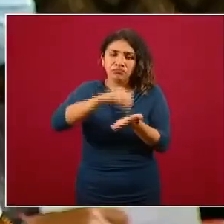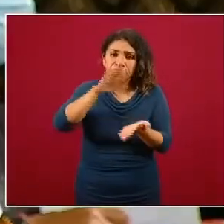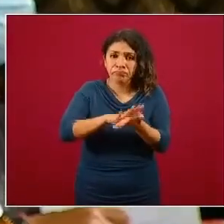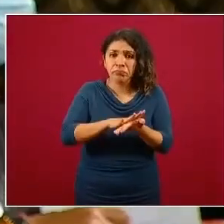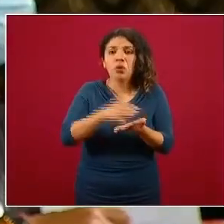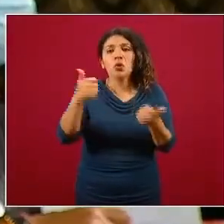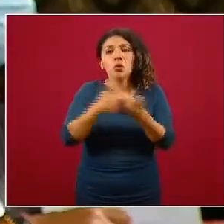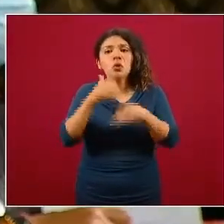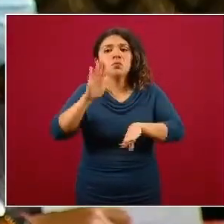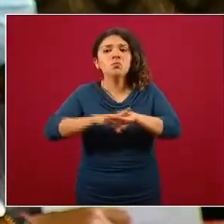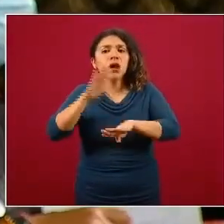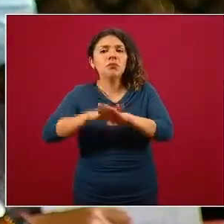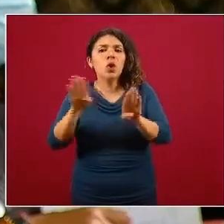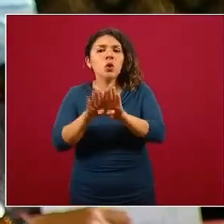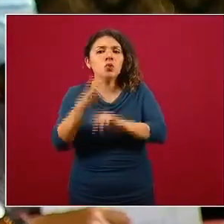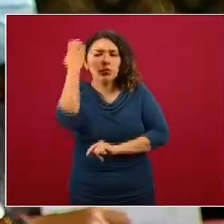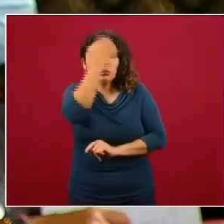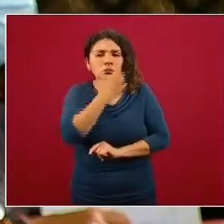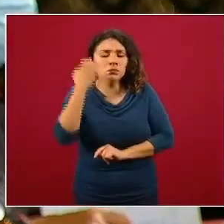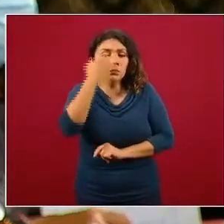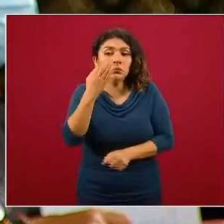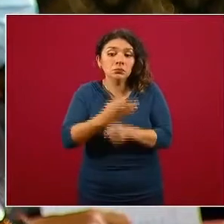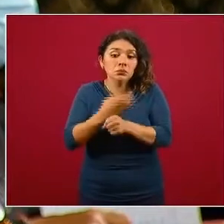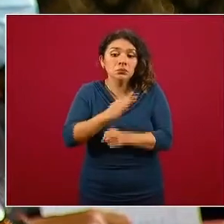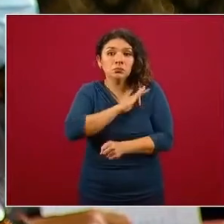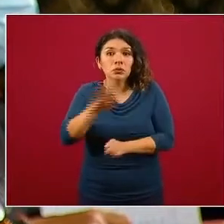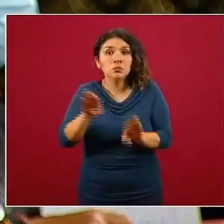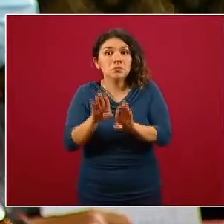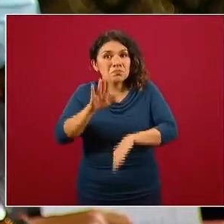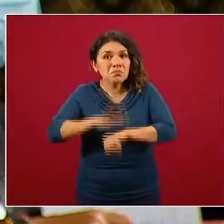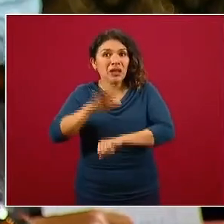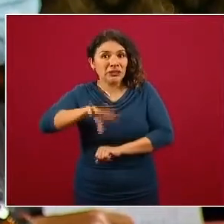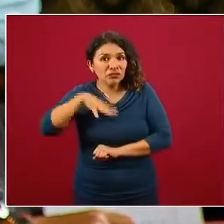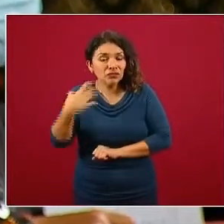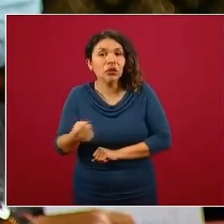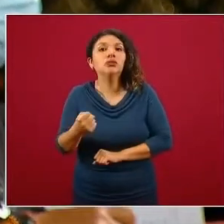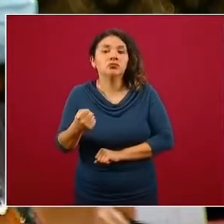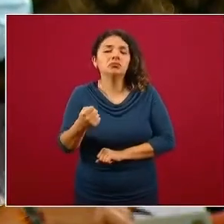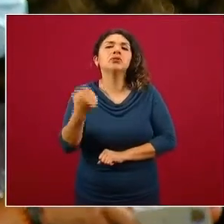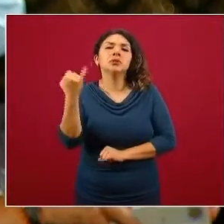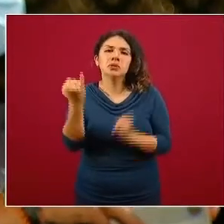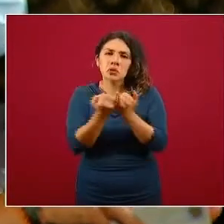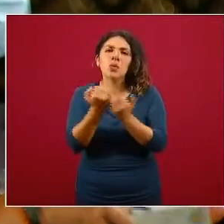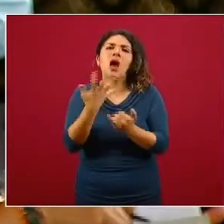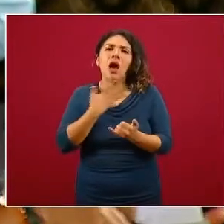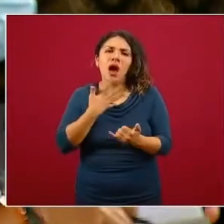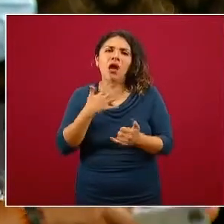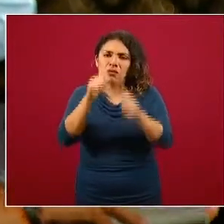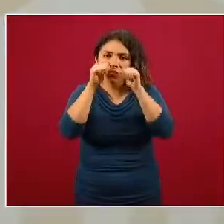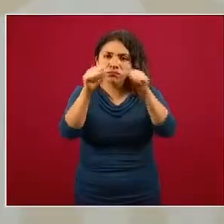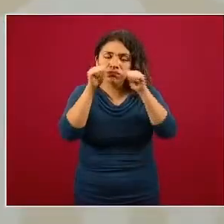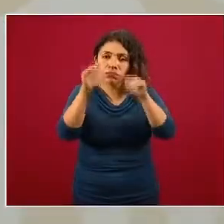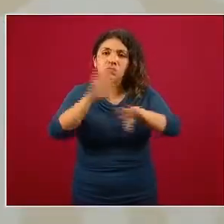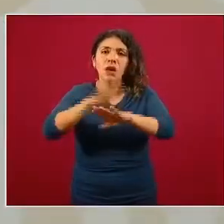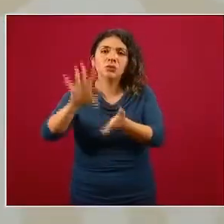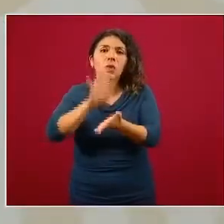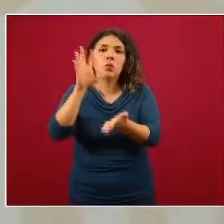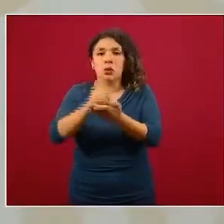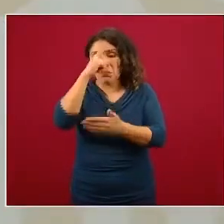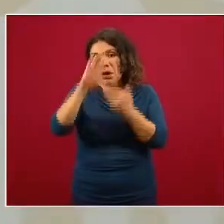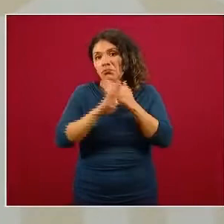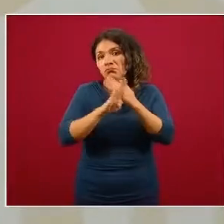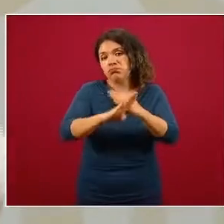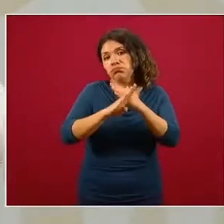tiene una serie de métodos y posiblemente en este otro esfuerzo que complementa también tendremos un abordaje de